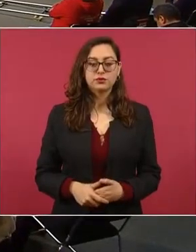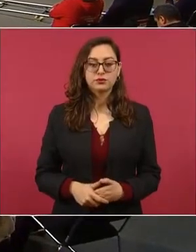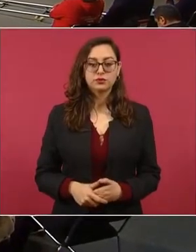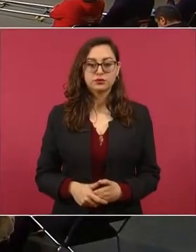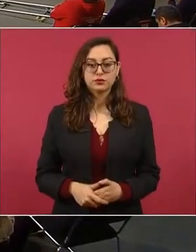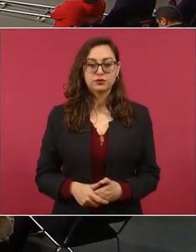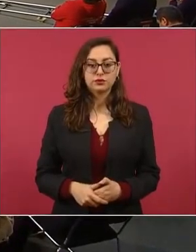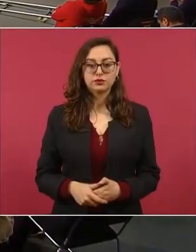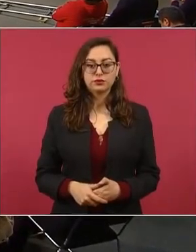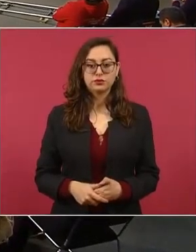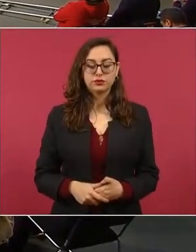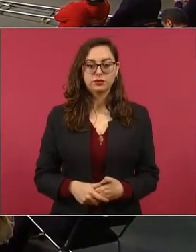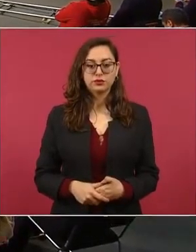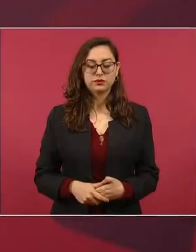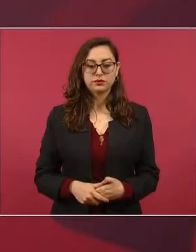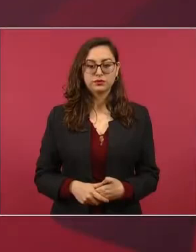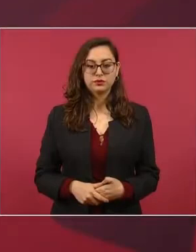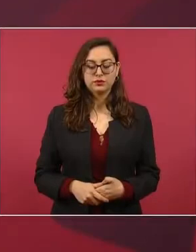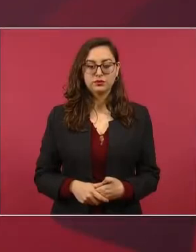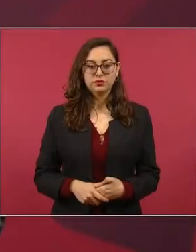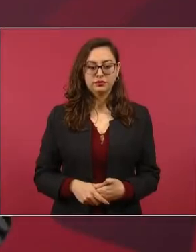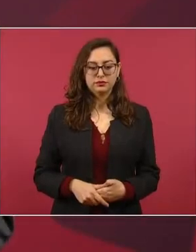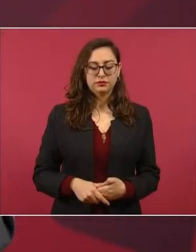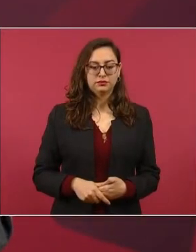Decía uno que está con Ciro, que es